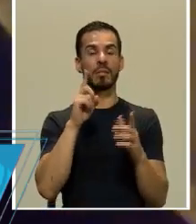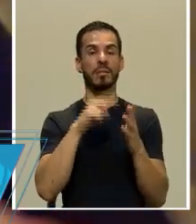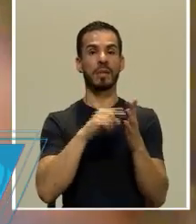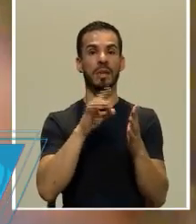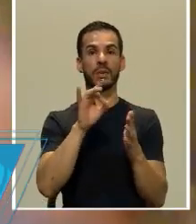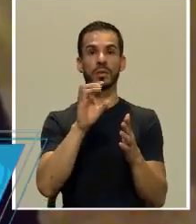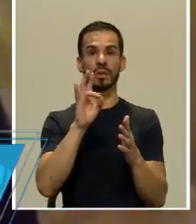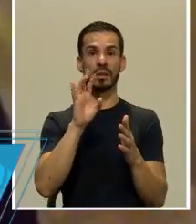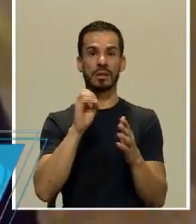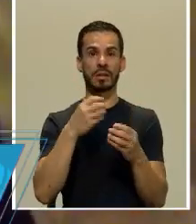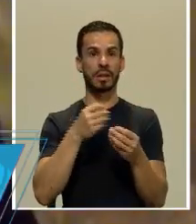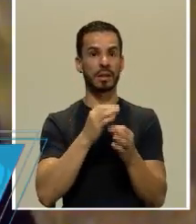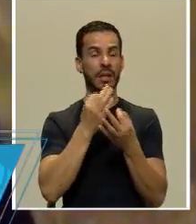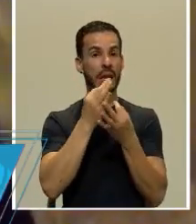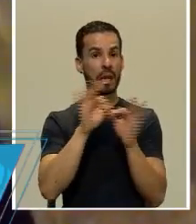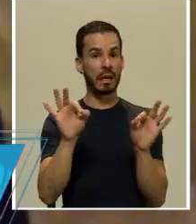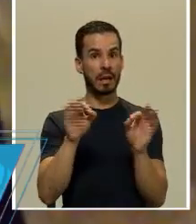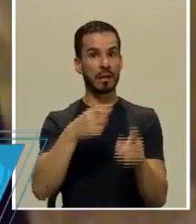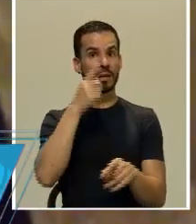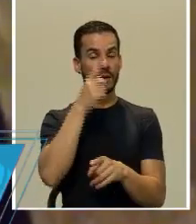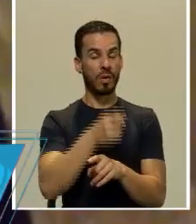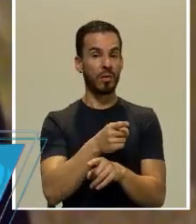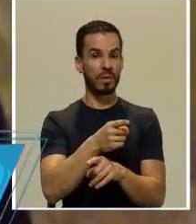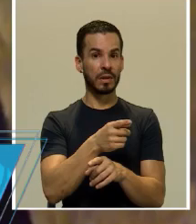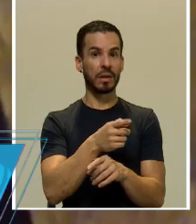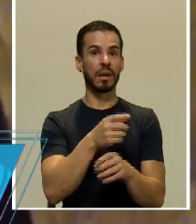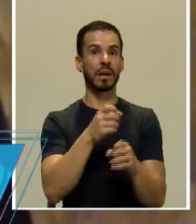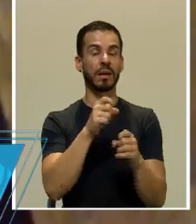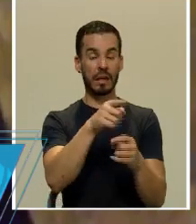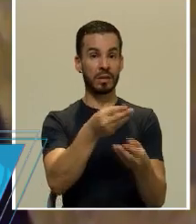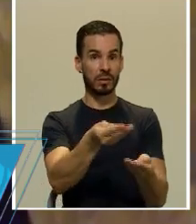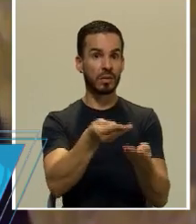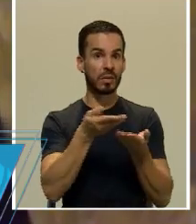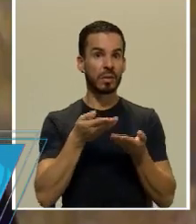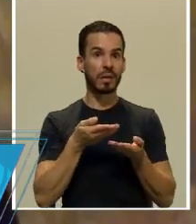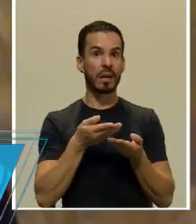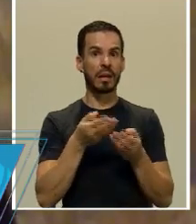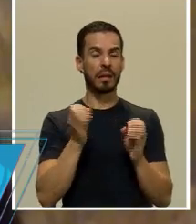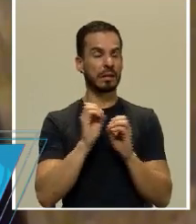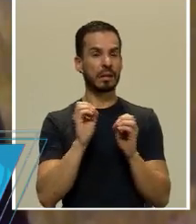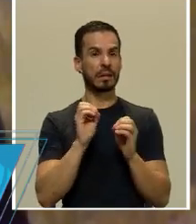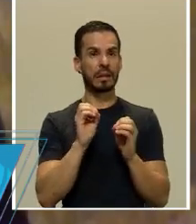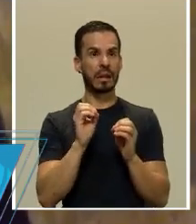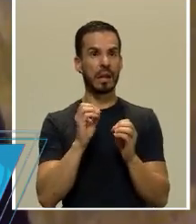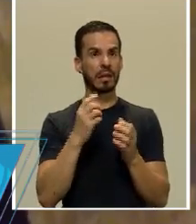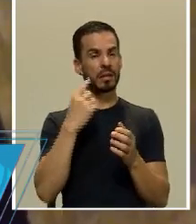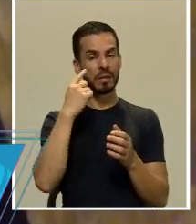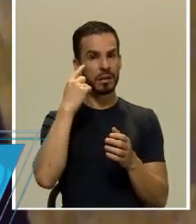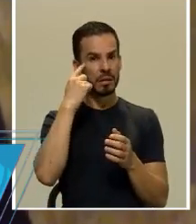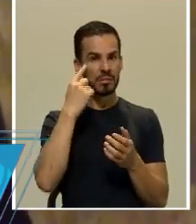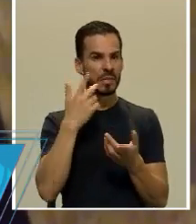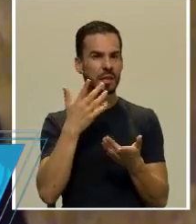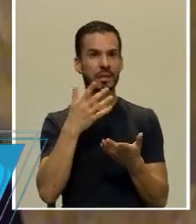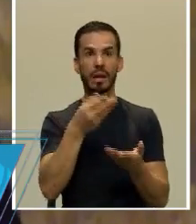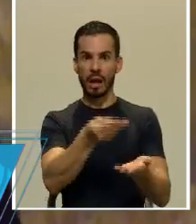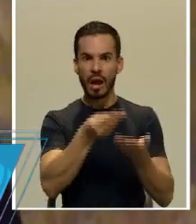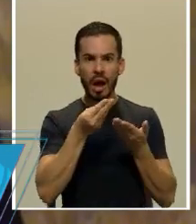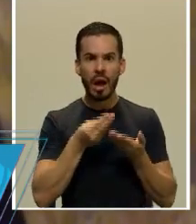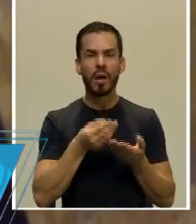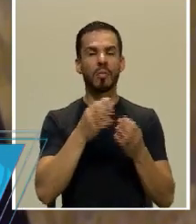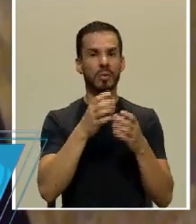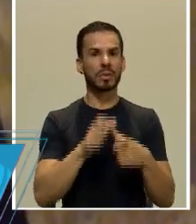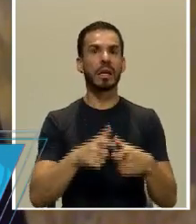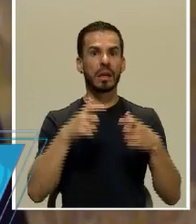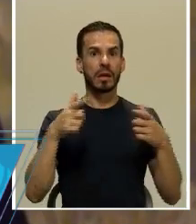1870 de hacerla gratuita y obligatoria y que creo que ha generado, creo que nadie cuestiona el aporte enorme que ha